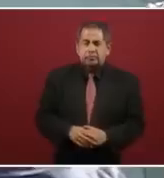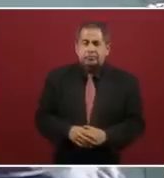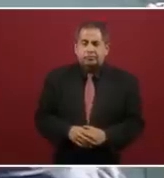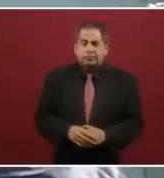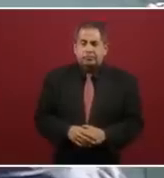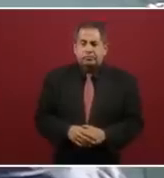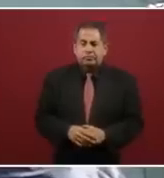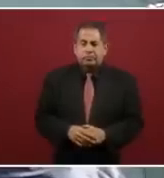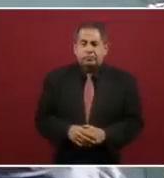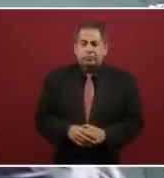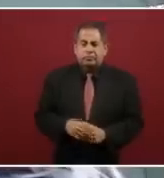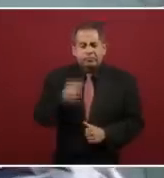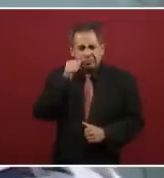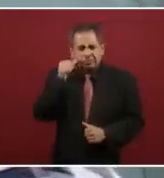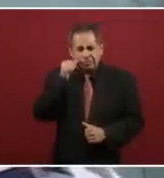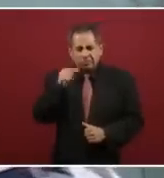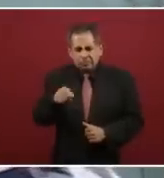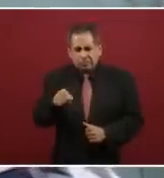Ayer.